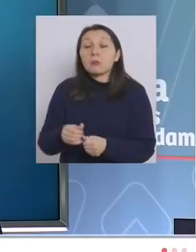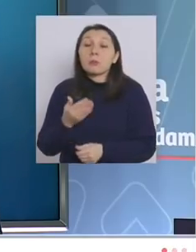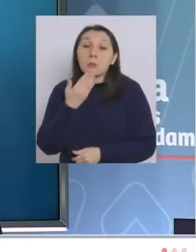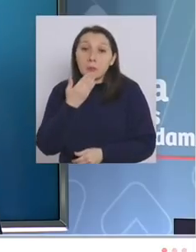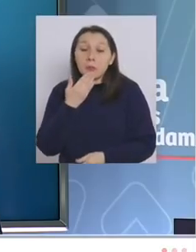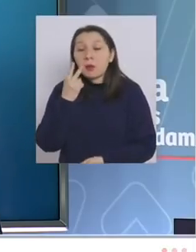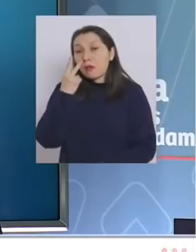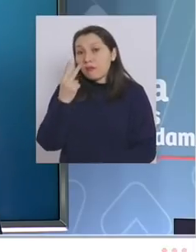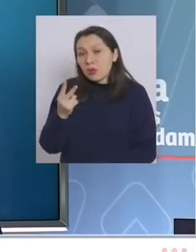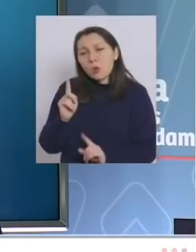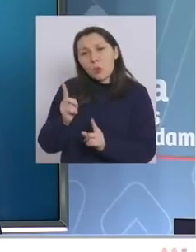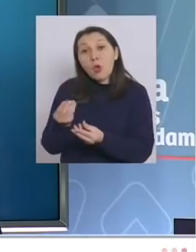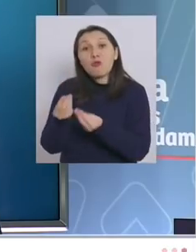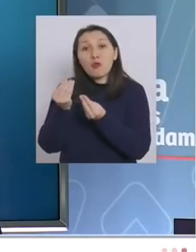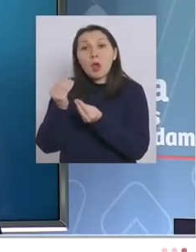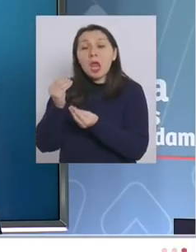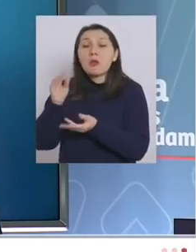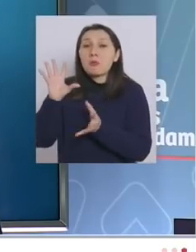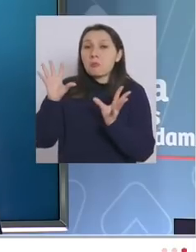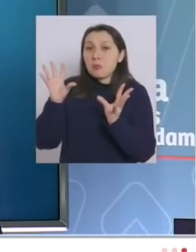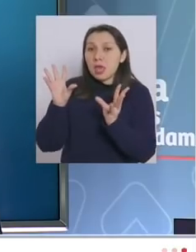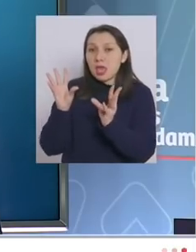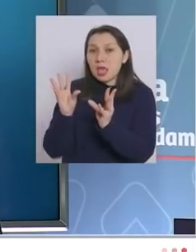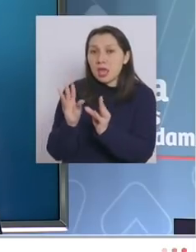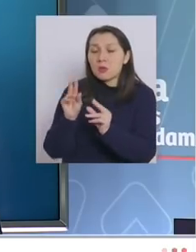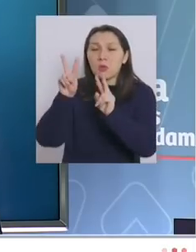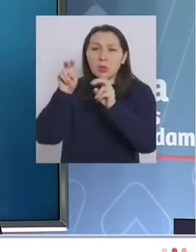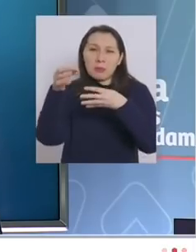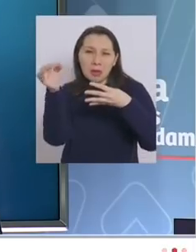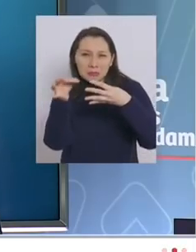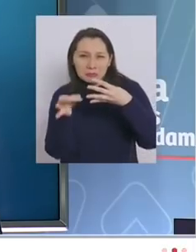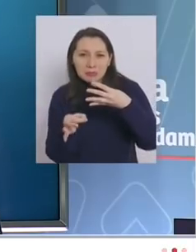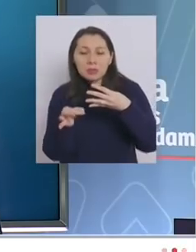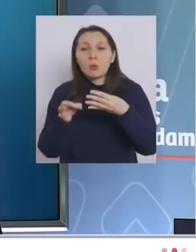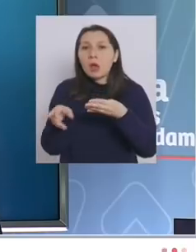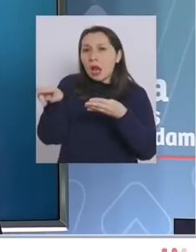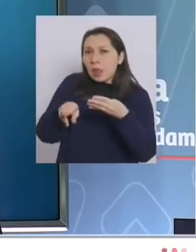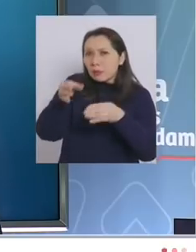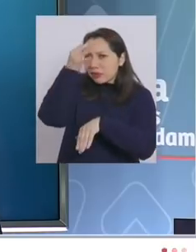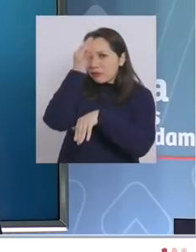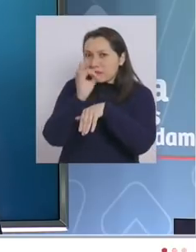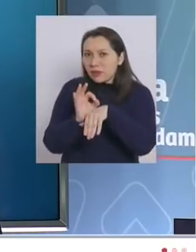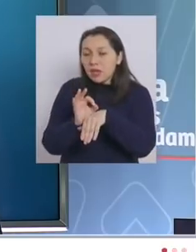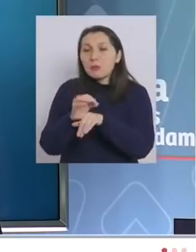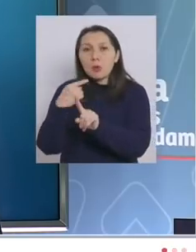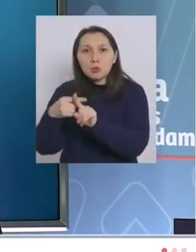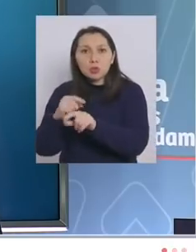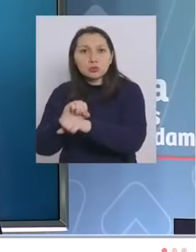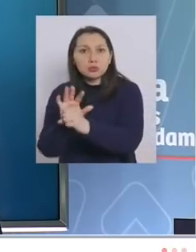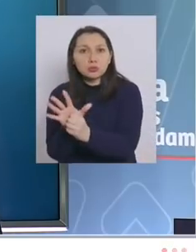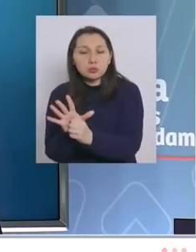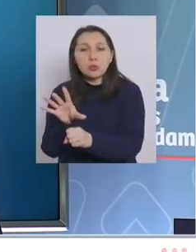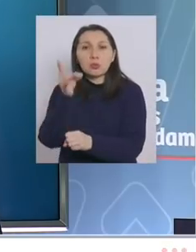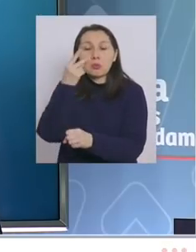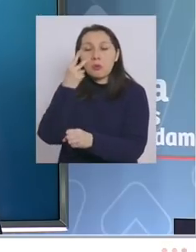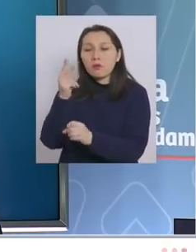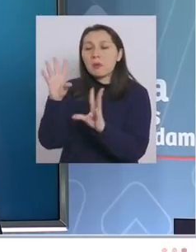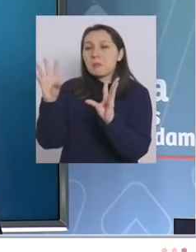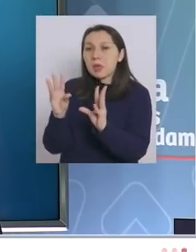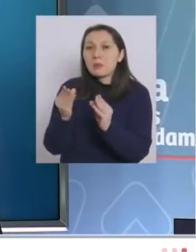también vimos una buena evolución en sus indicadores del punto de vista de incidencia, del punto de vista de positividad, y